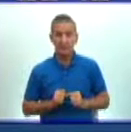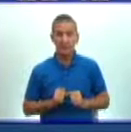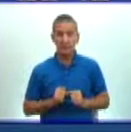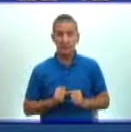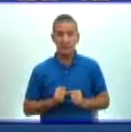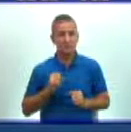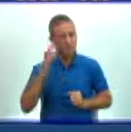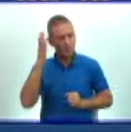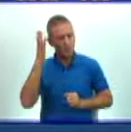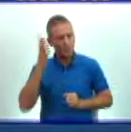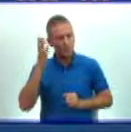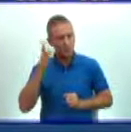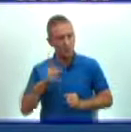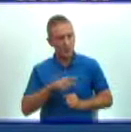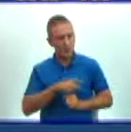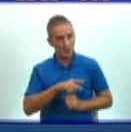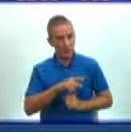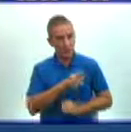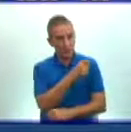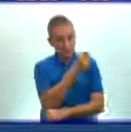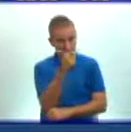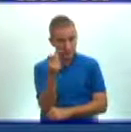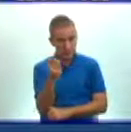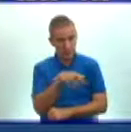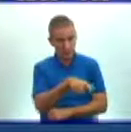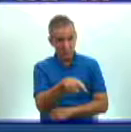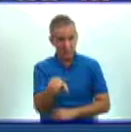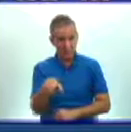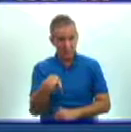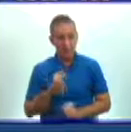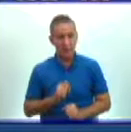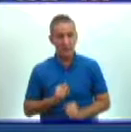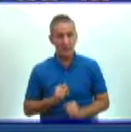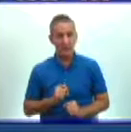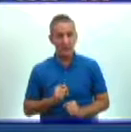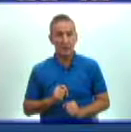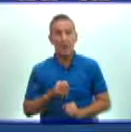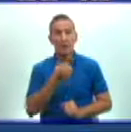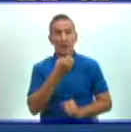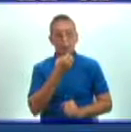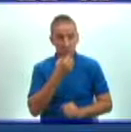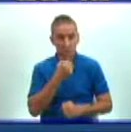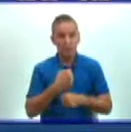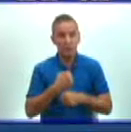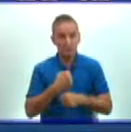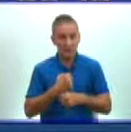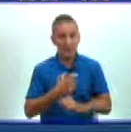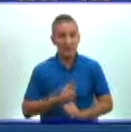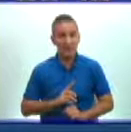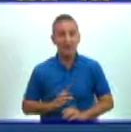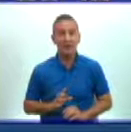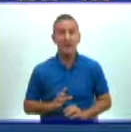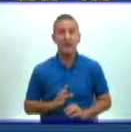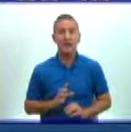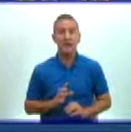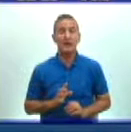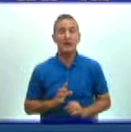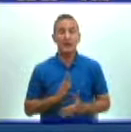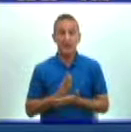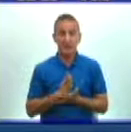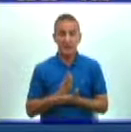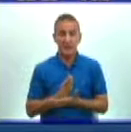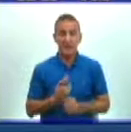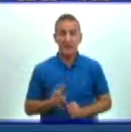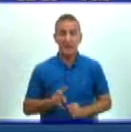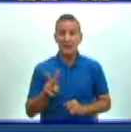Imagino que sus maestros también pudieron trabajarla en la segunda